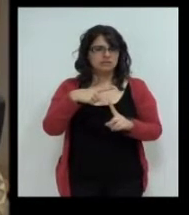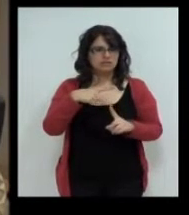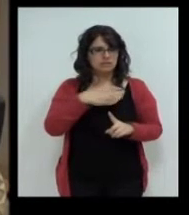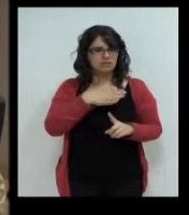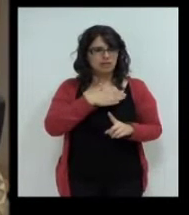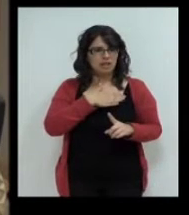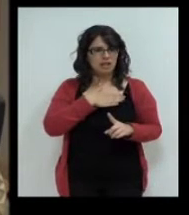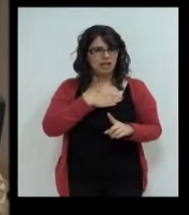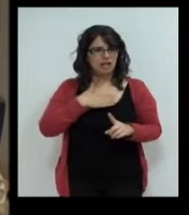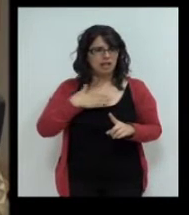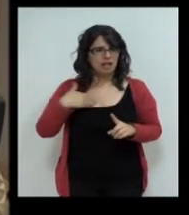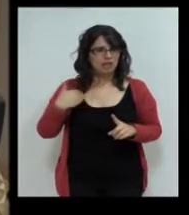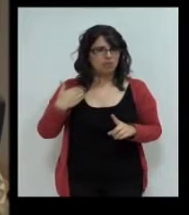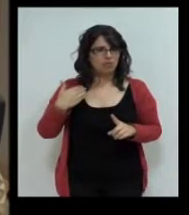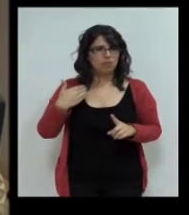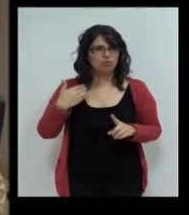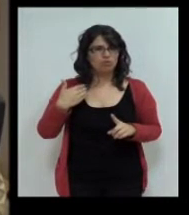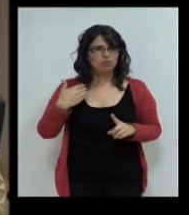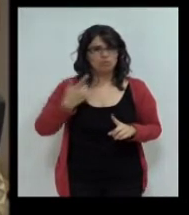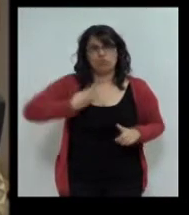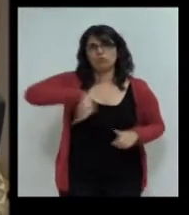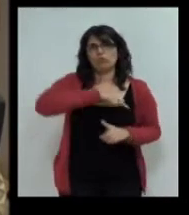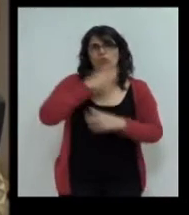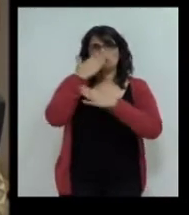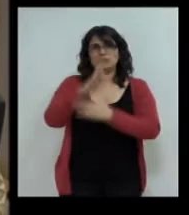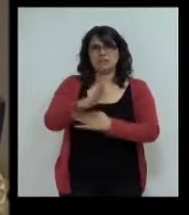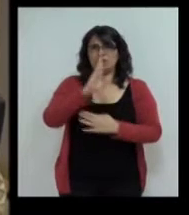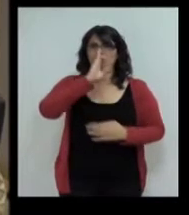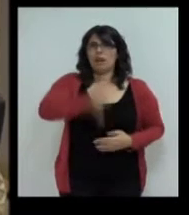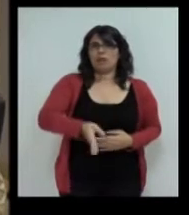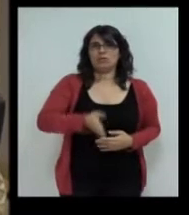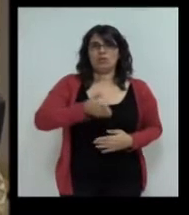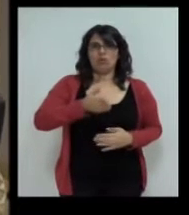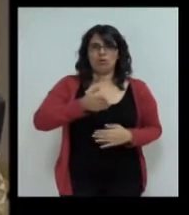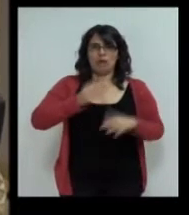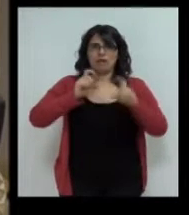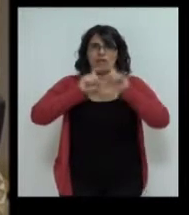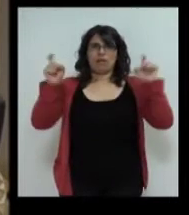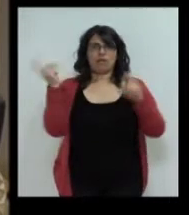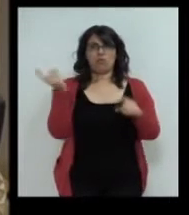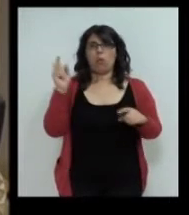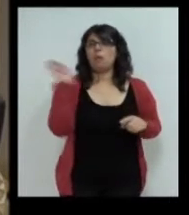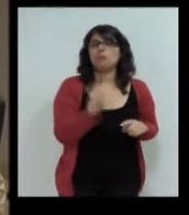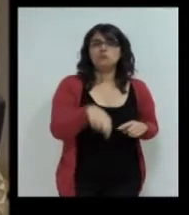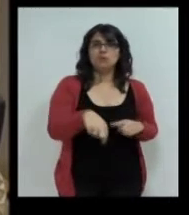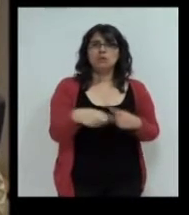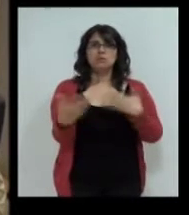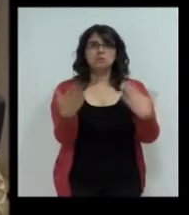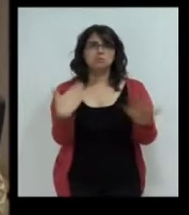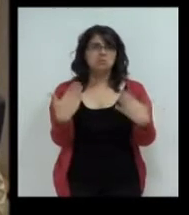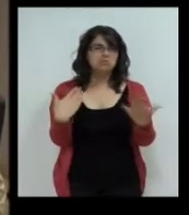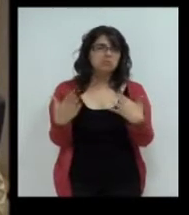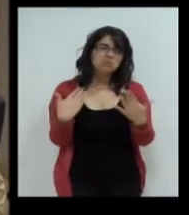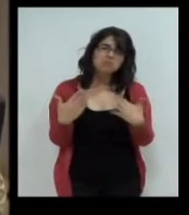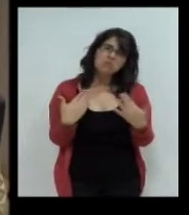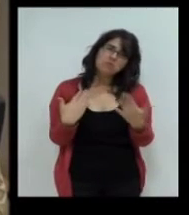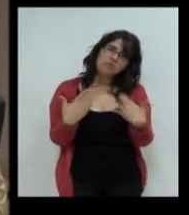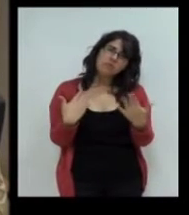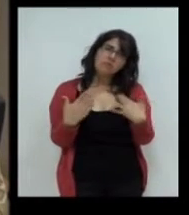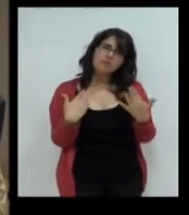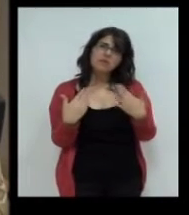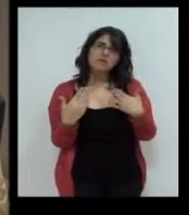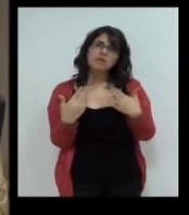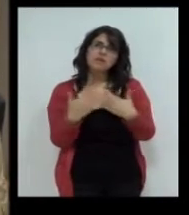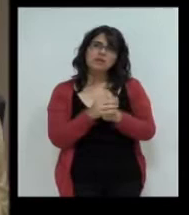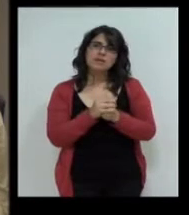los que estamos representamos directamente a las entidades en las que estamos, sino que venimos a charlar de una forma desenfadada y bueno, pues las